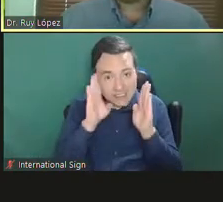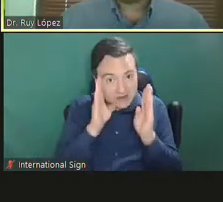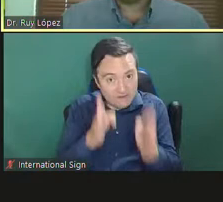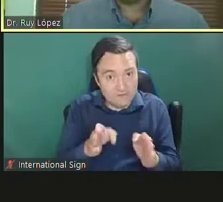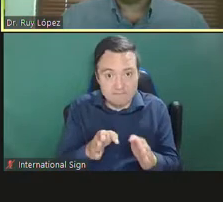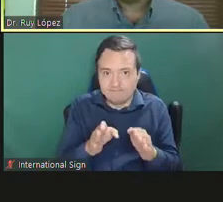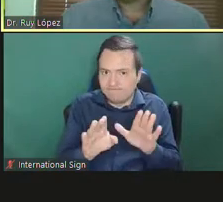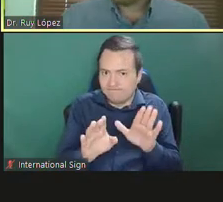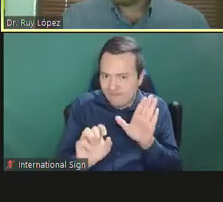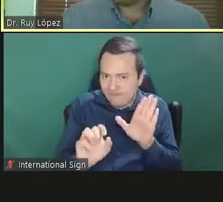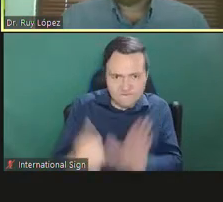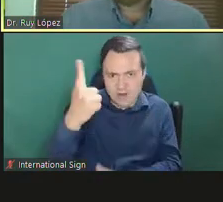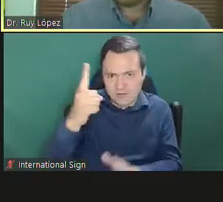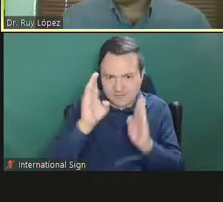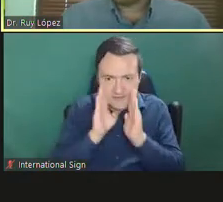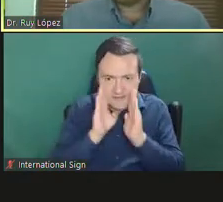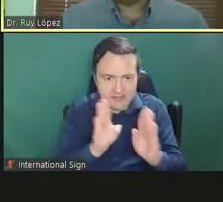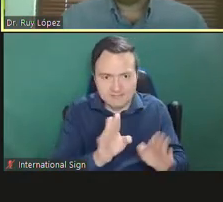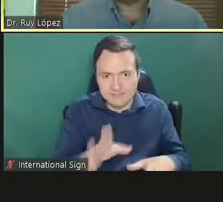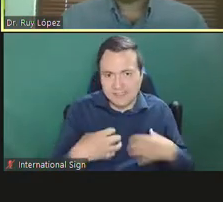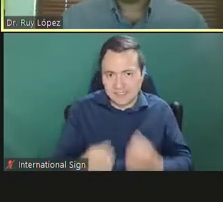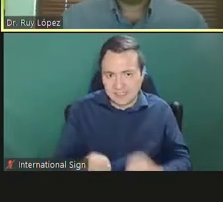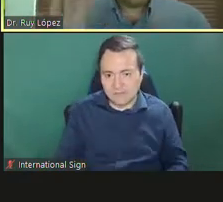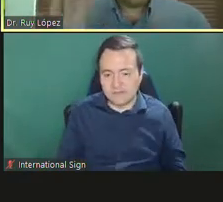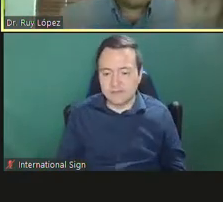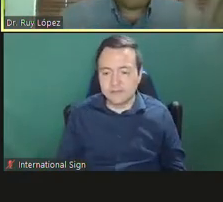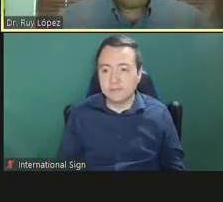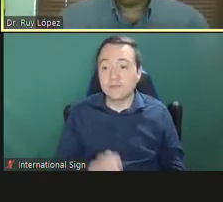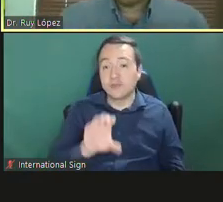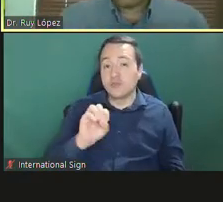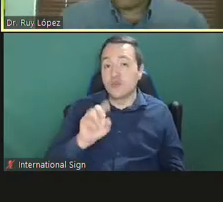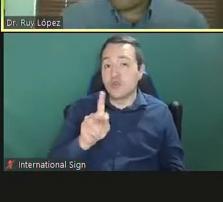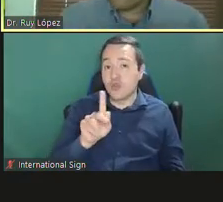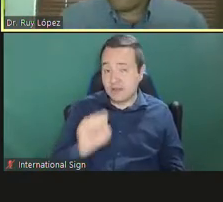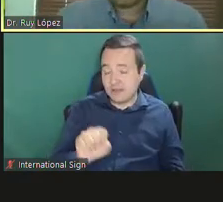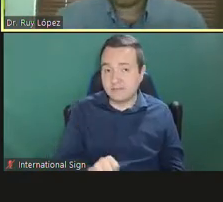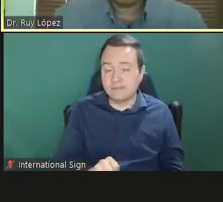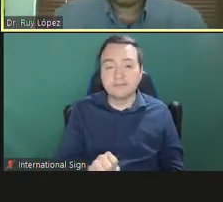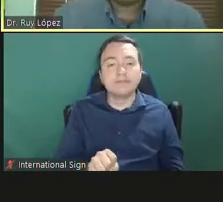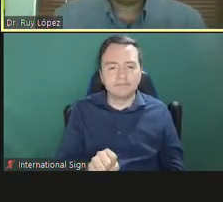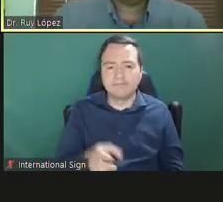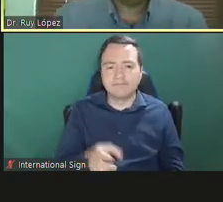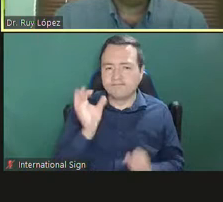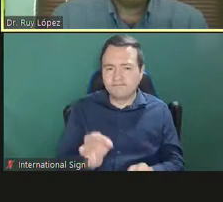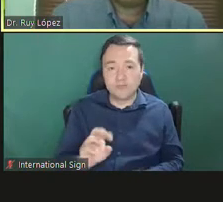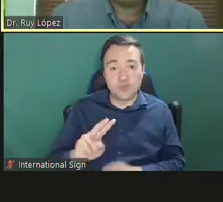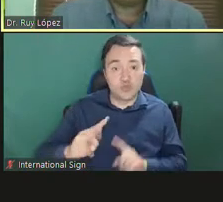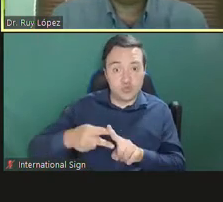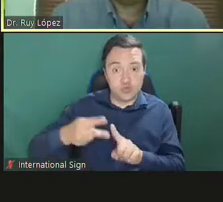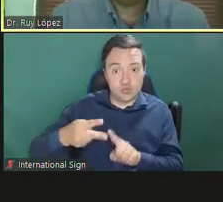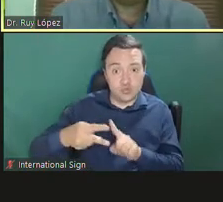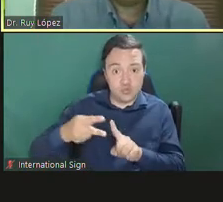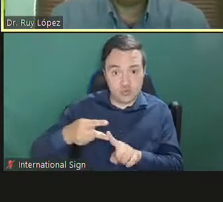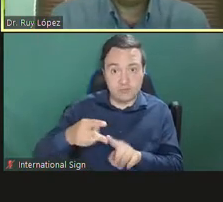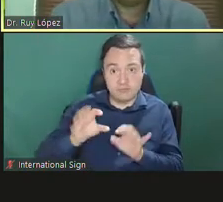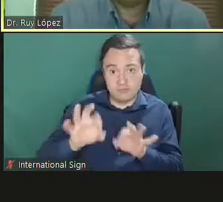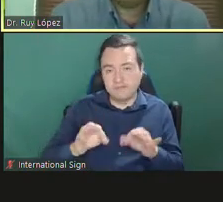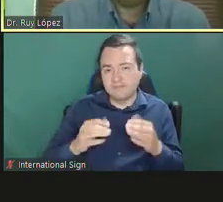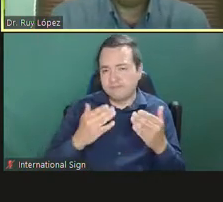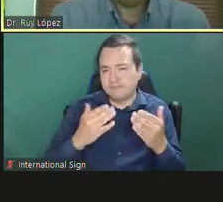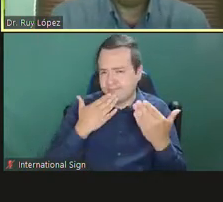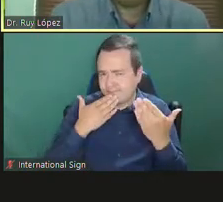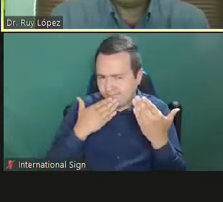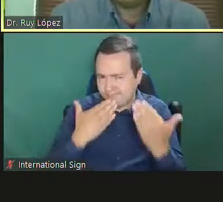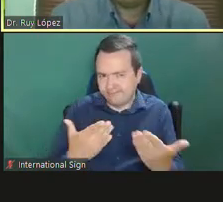que ha impulsado el psm es el es más en los dos elementos y quiero agradecer importante